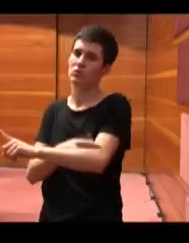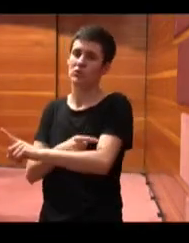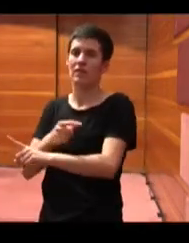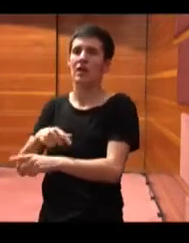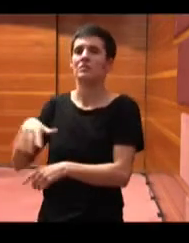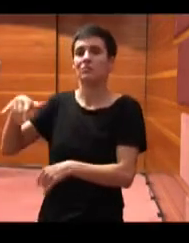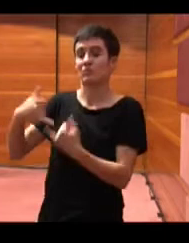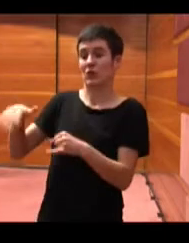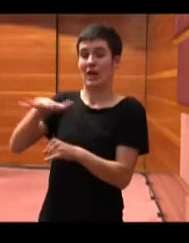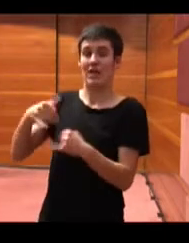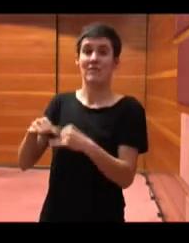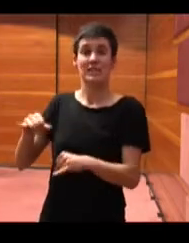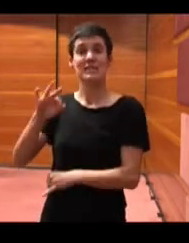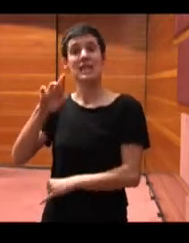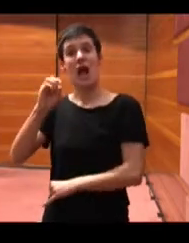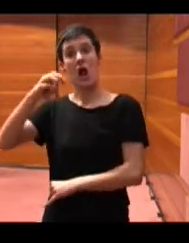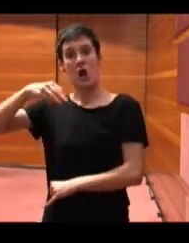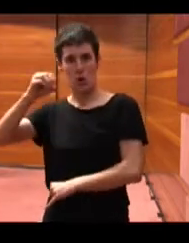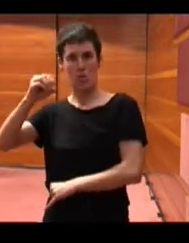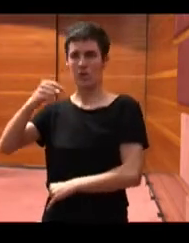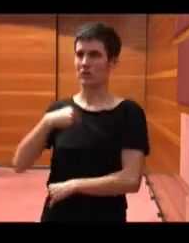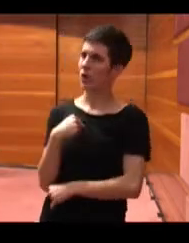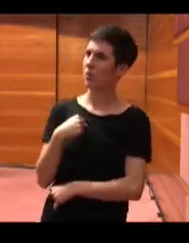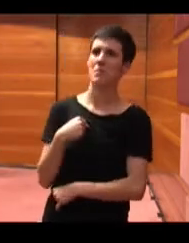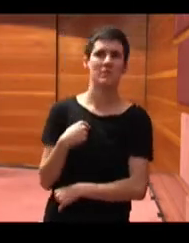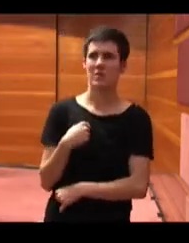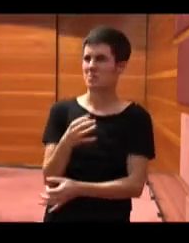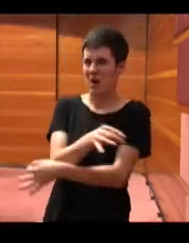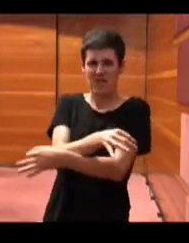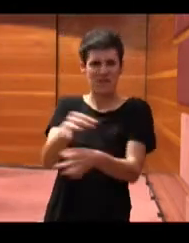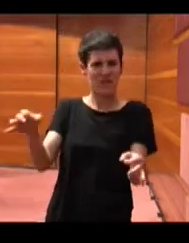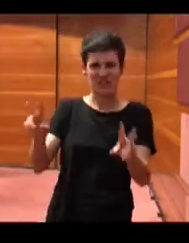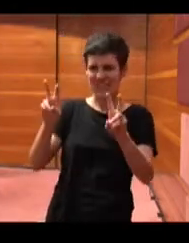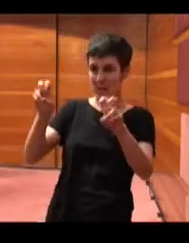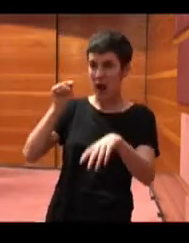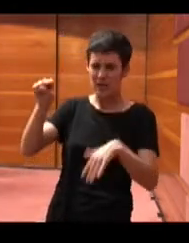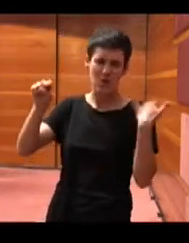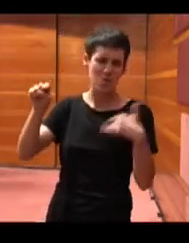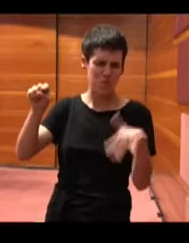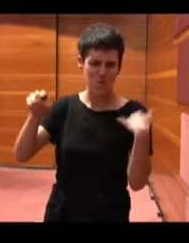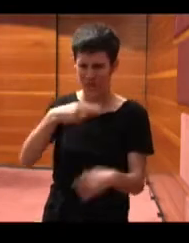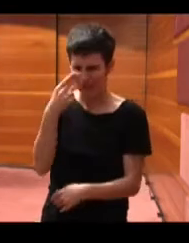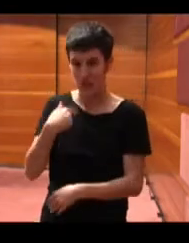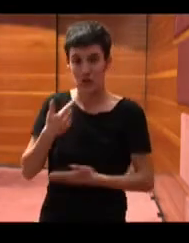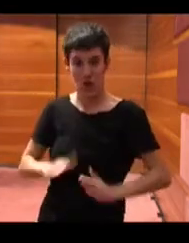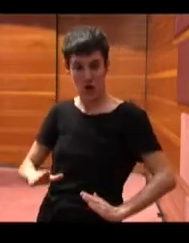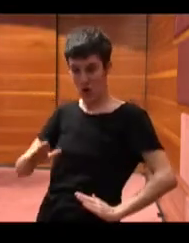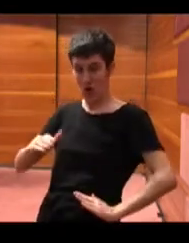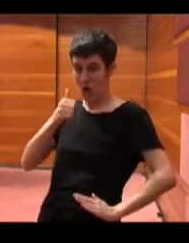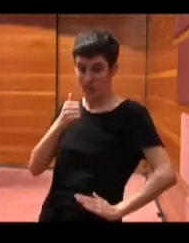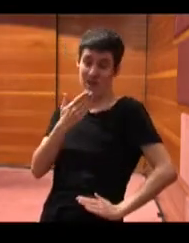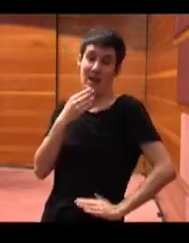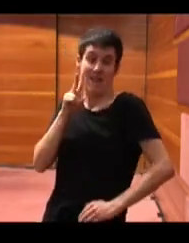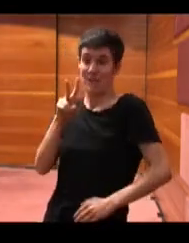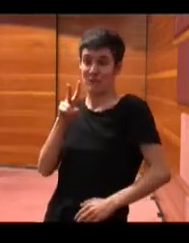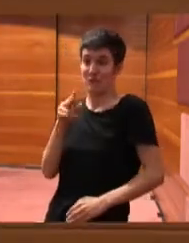Romo. Dije yo, pues oye, fenomenal, es un tema de sumo interés. Tengo un niño de 2 años que ni se droga todavía, ni